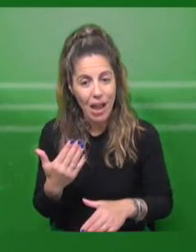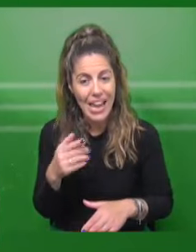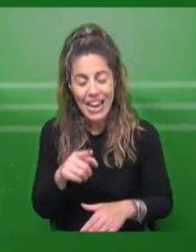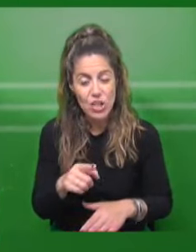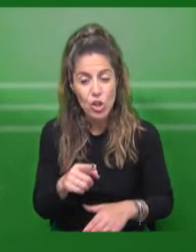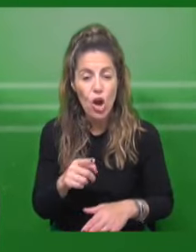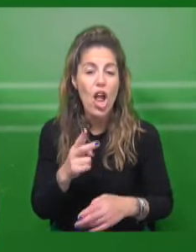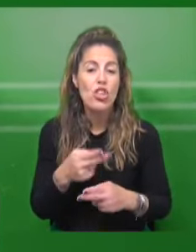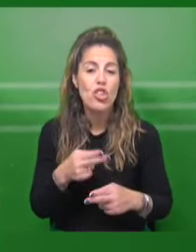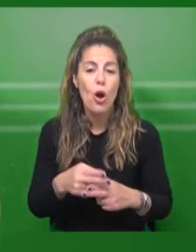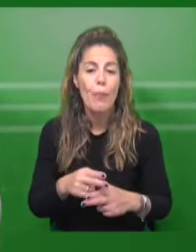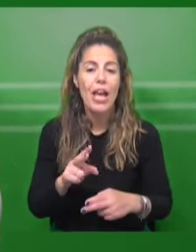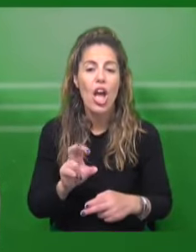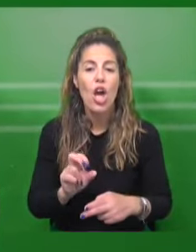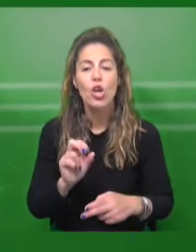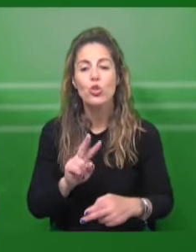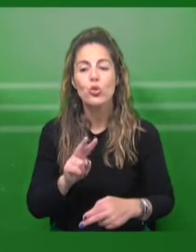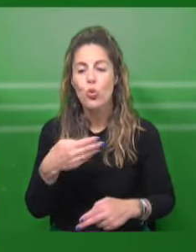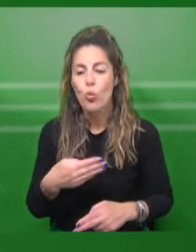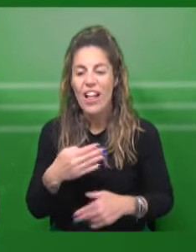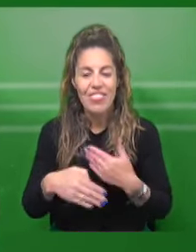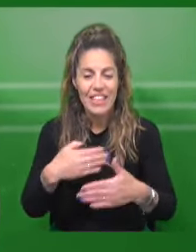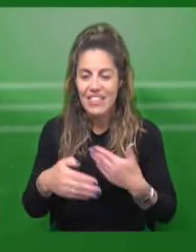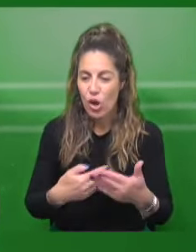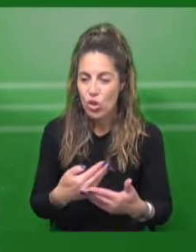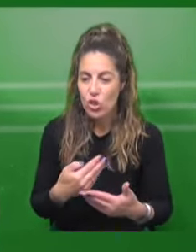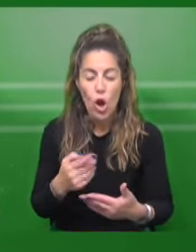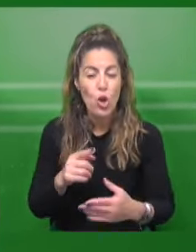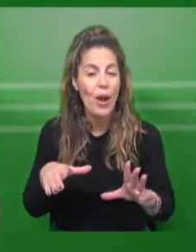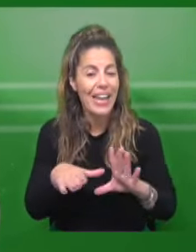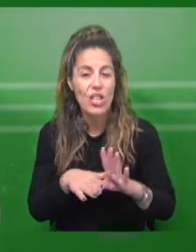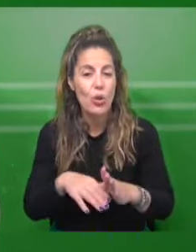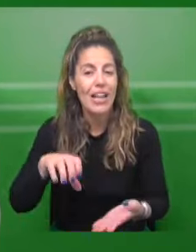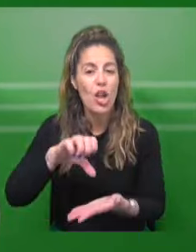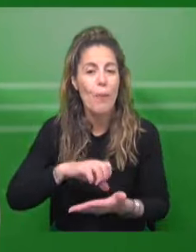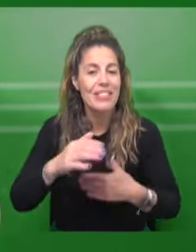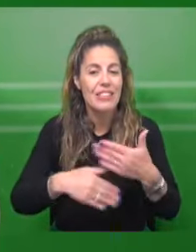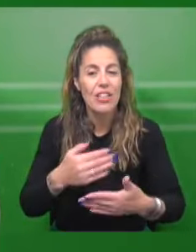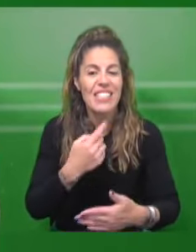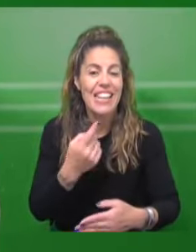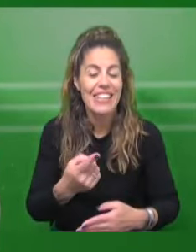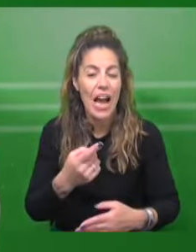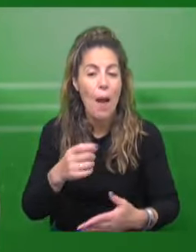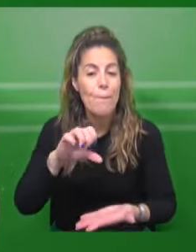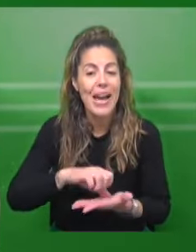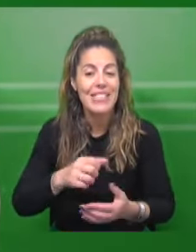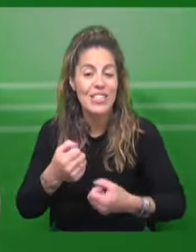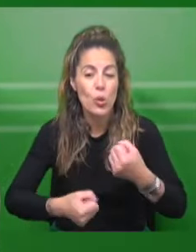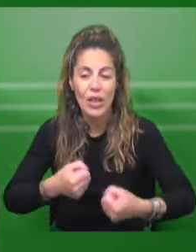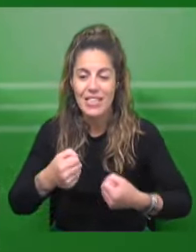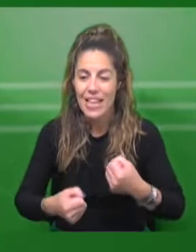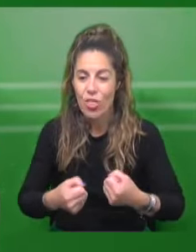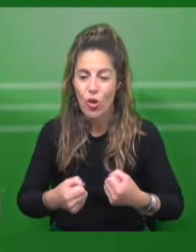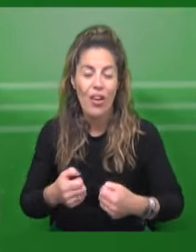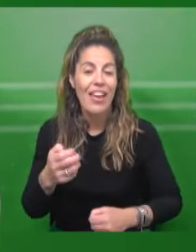tiene un título que es el subdesarrollo no es casual que a los países desarrollados se le diga países industrializados o sea es